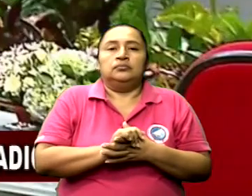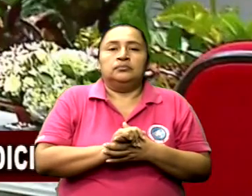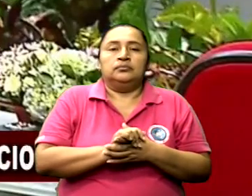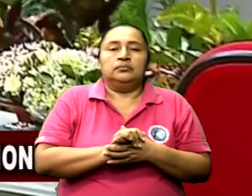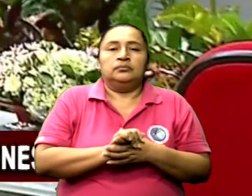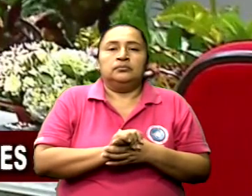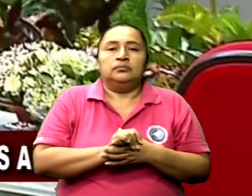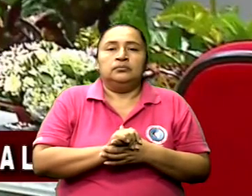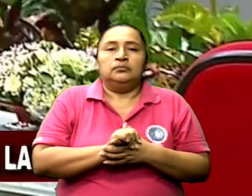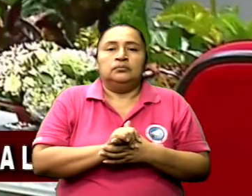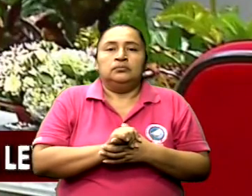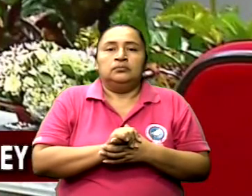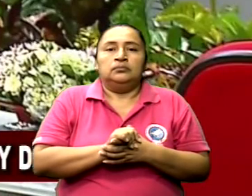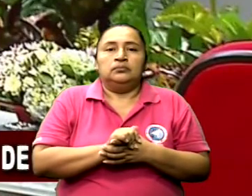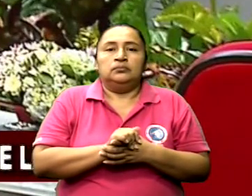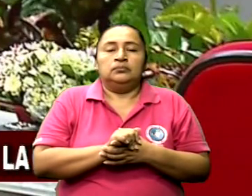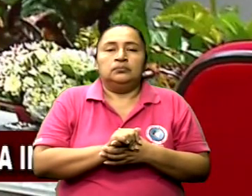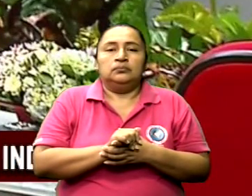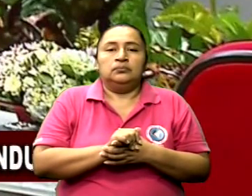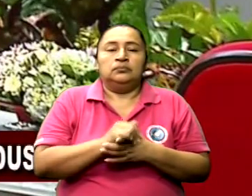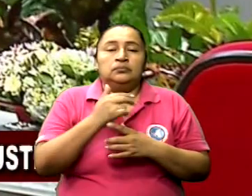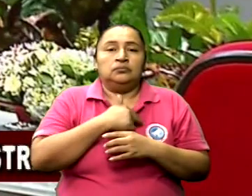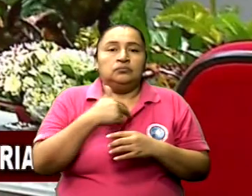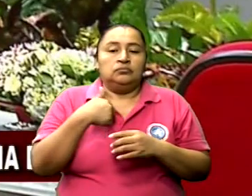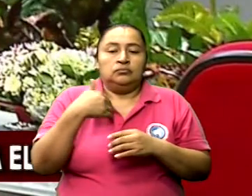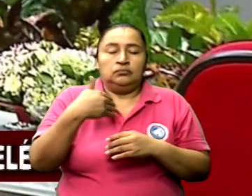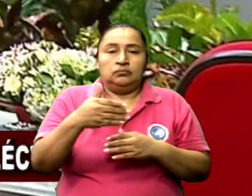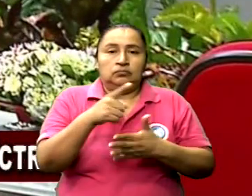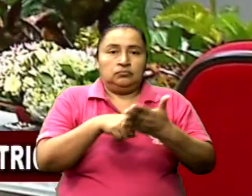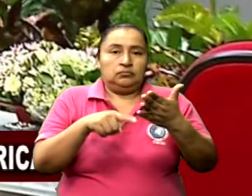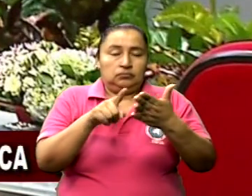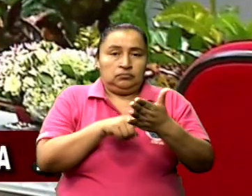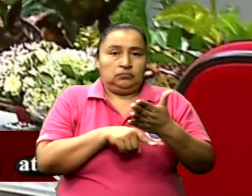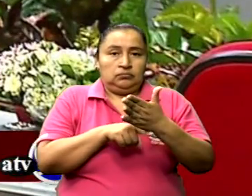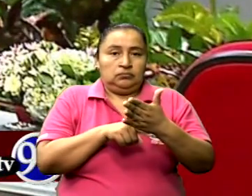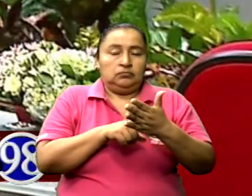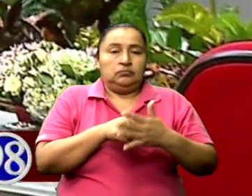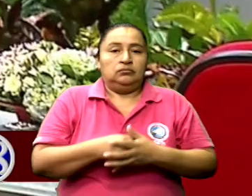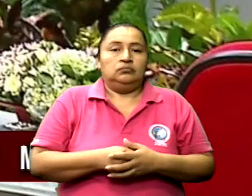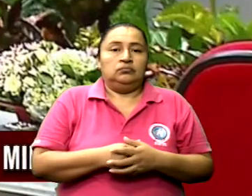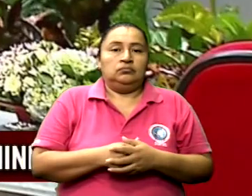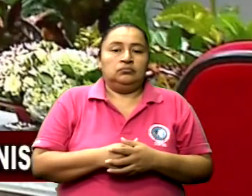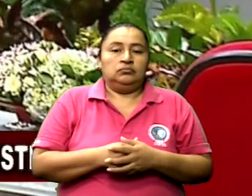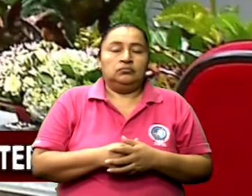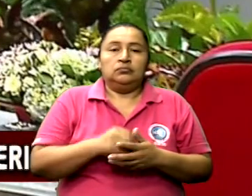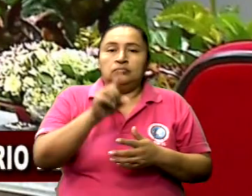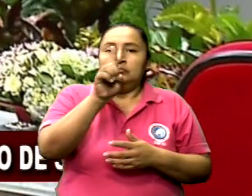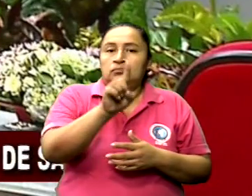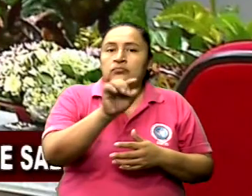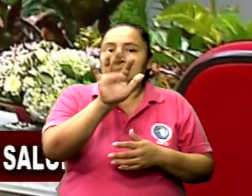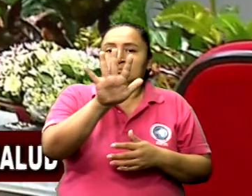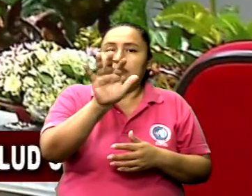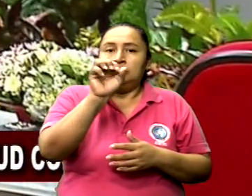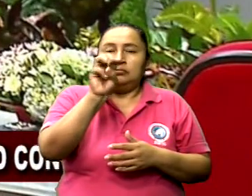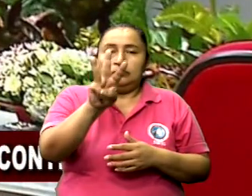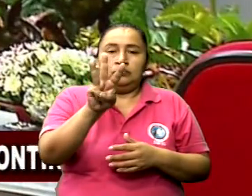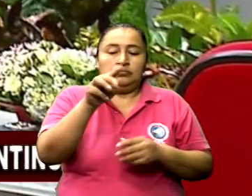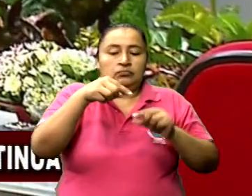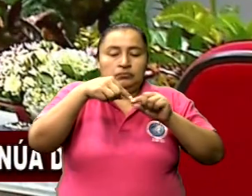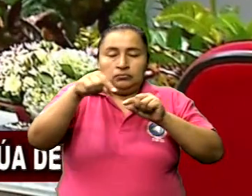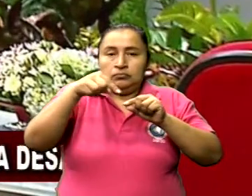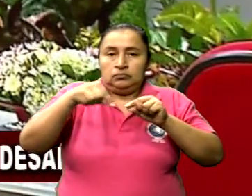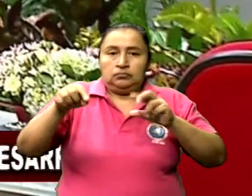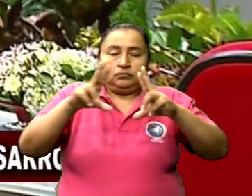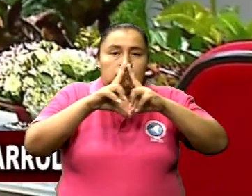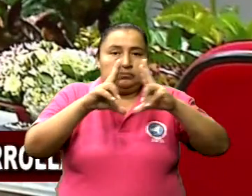se estarán llevando a cabo las elecciones en los 153 municipios de